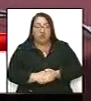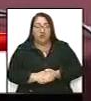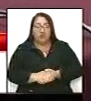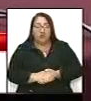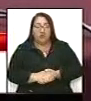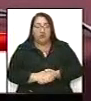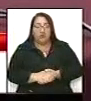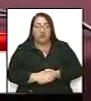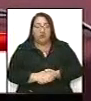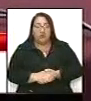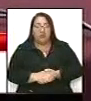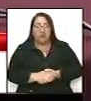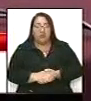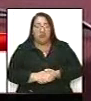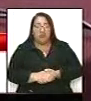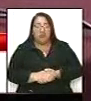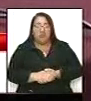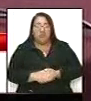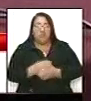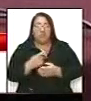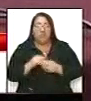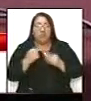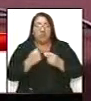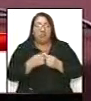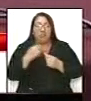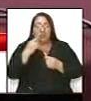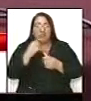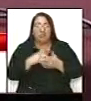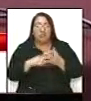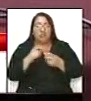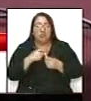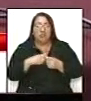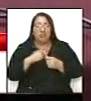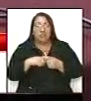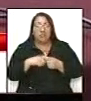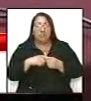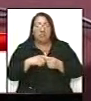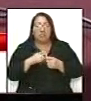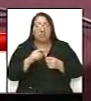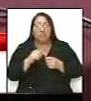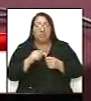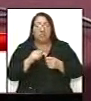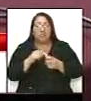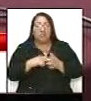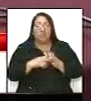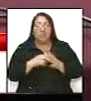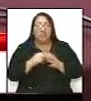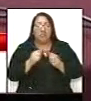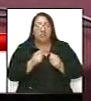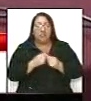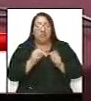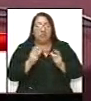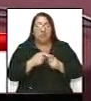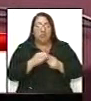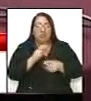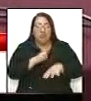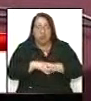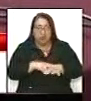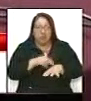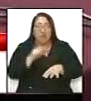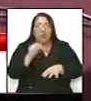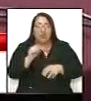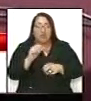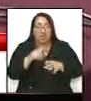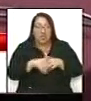que sean 3 años de militancia en el partido político en el que se va a postular, se reduzca a 1 año de militancia, siquiera. Es decir, que